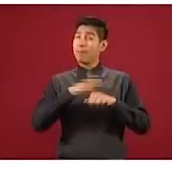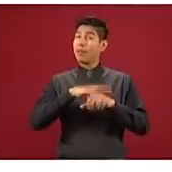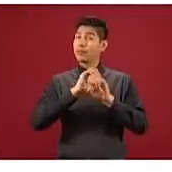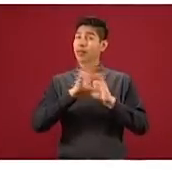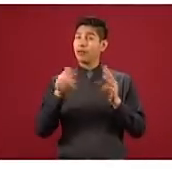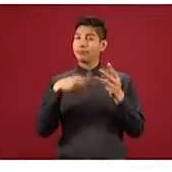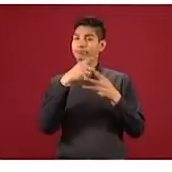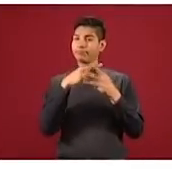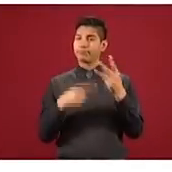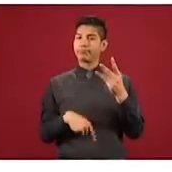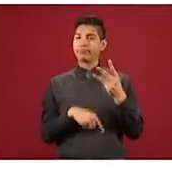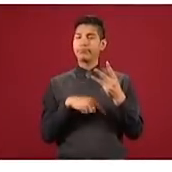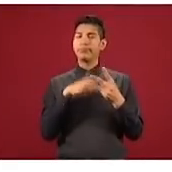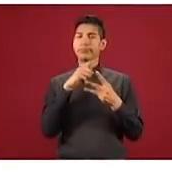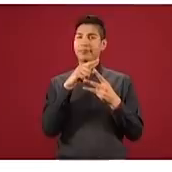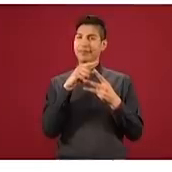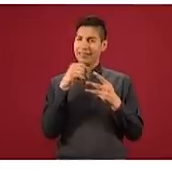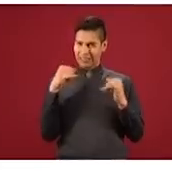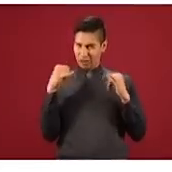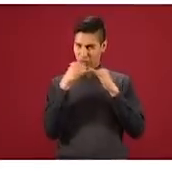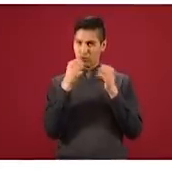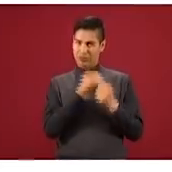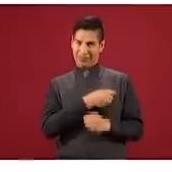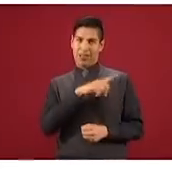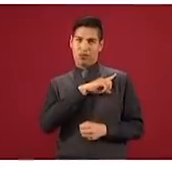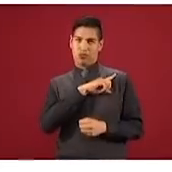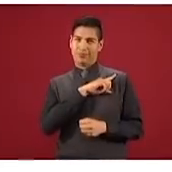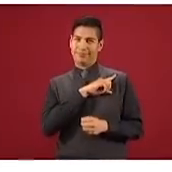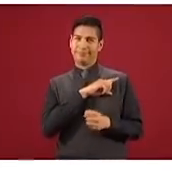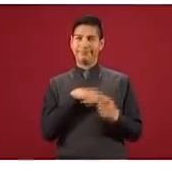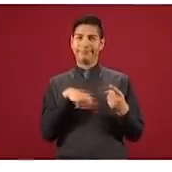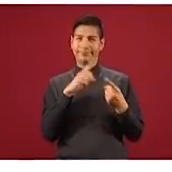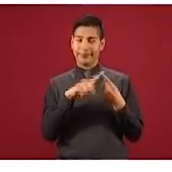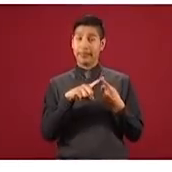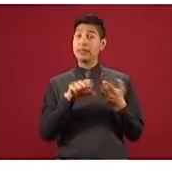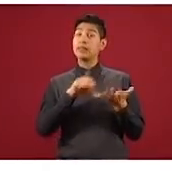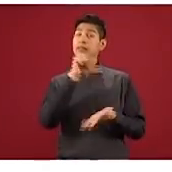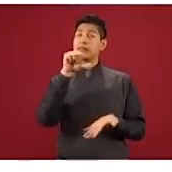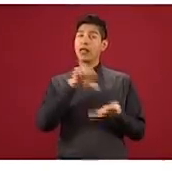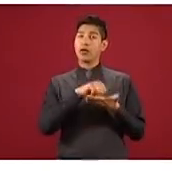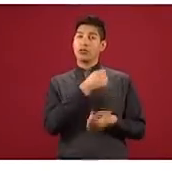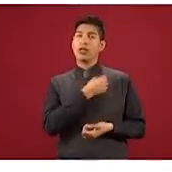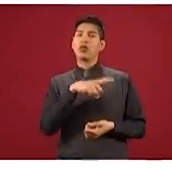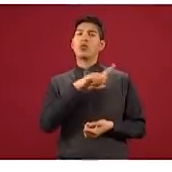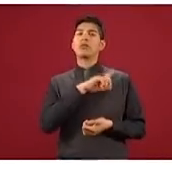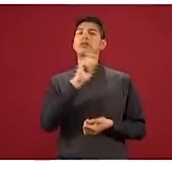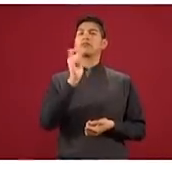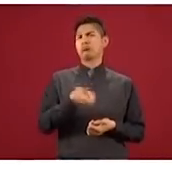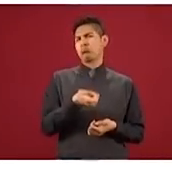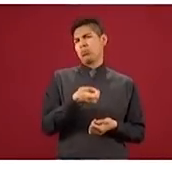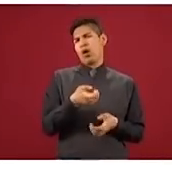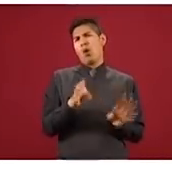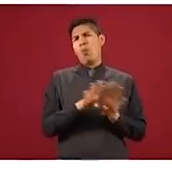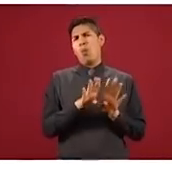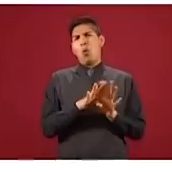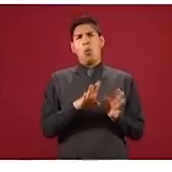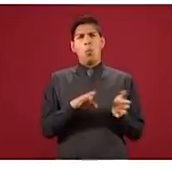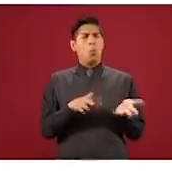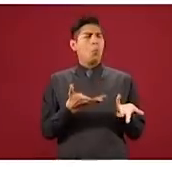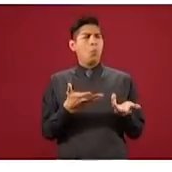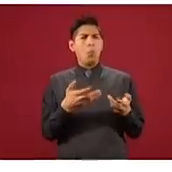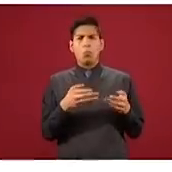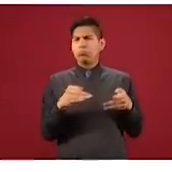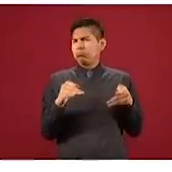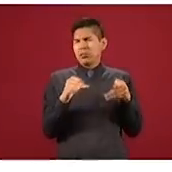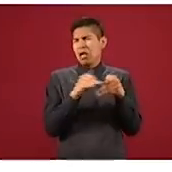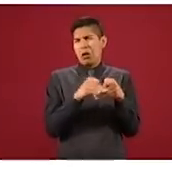usos bien definidos. Tenemos primero los centros de salud, estas son clínicas, están más cerca de la